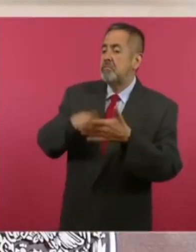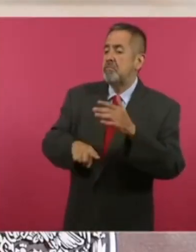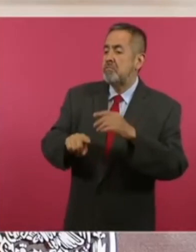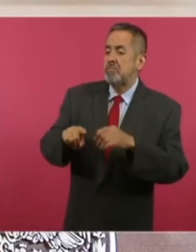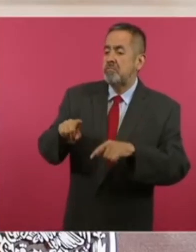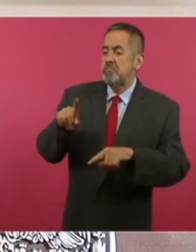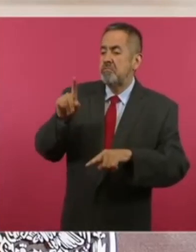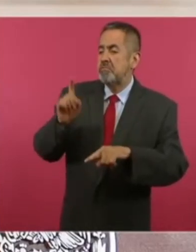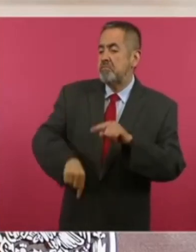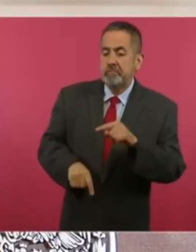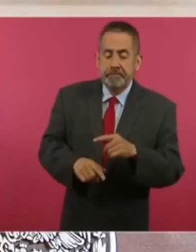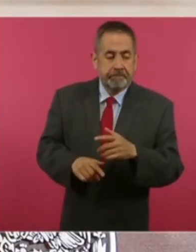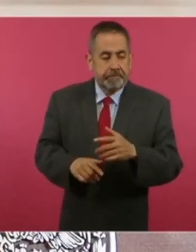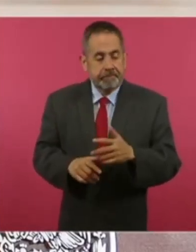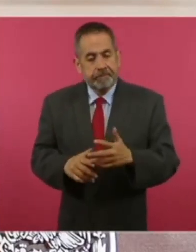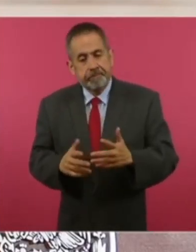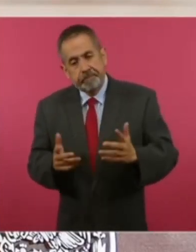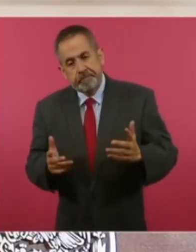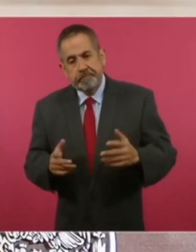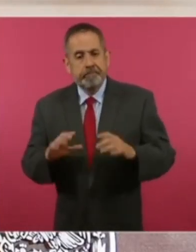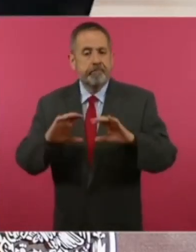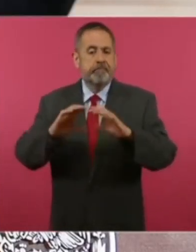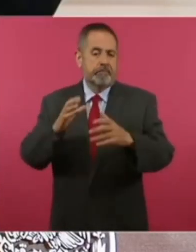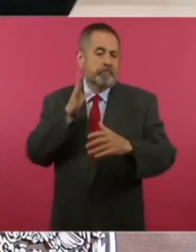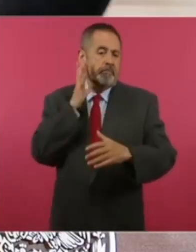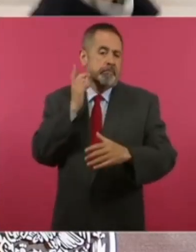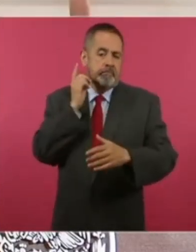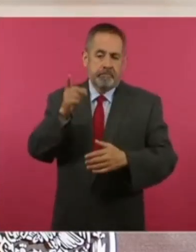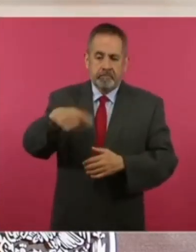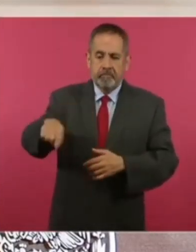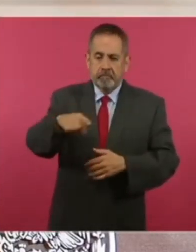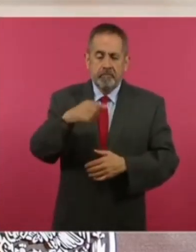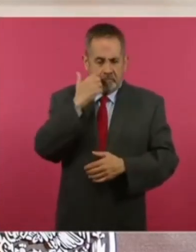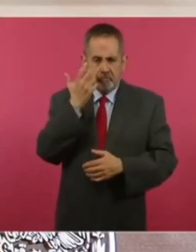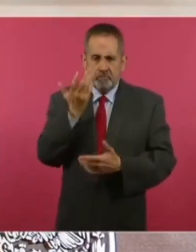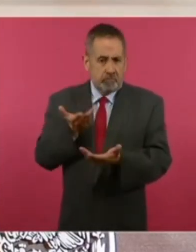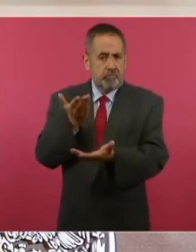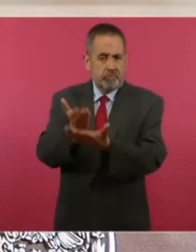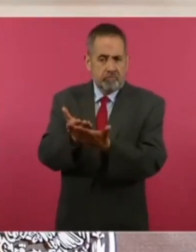en el Congreso. Una disminución